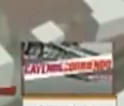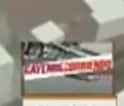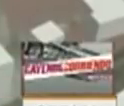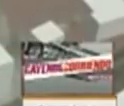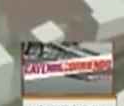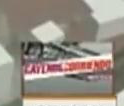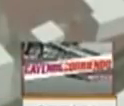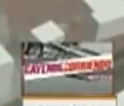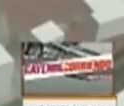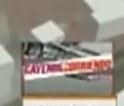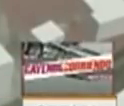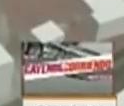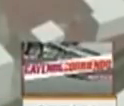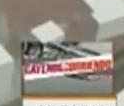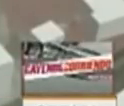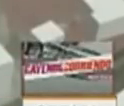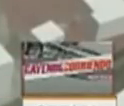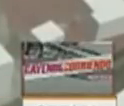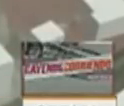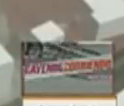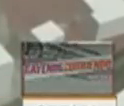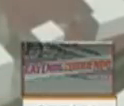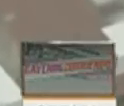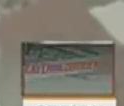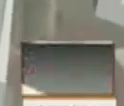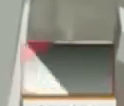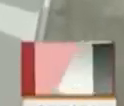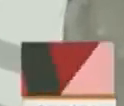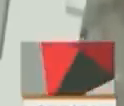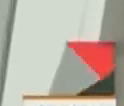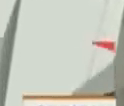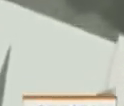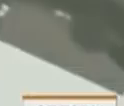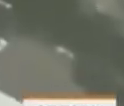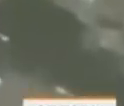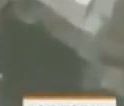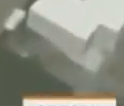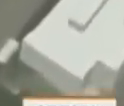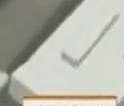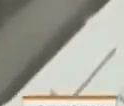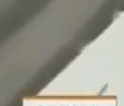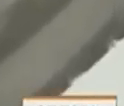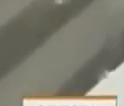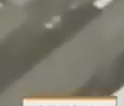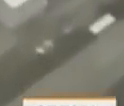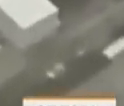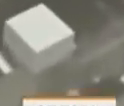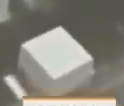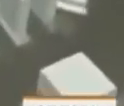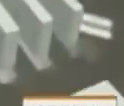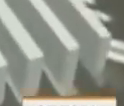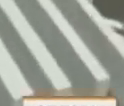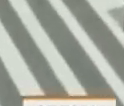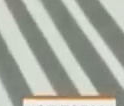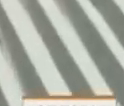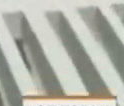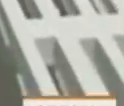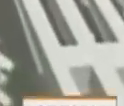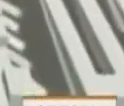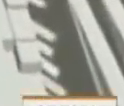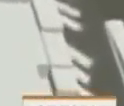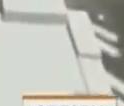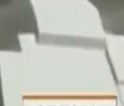llegara arriba de la tribuna. Grupo Bravo, en la esquina de Curamichate, pierde el